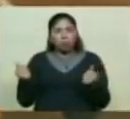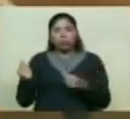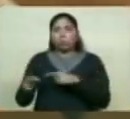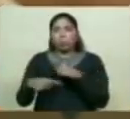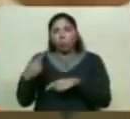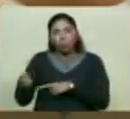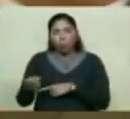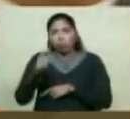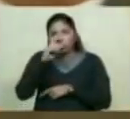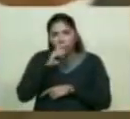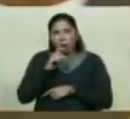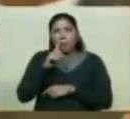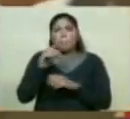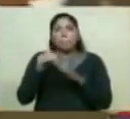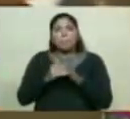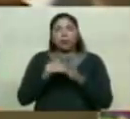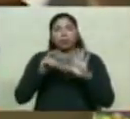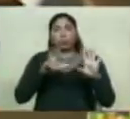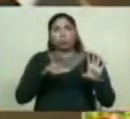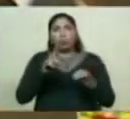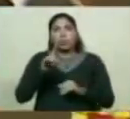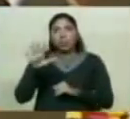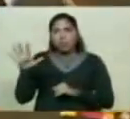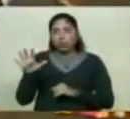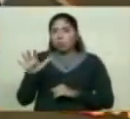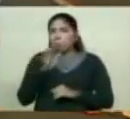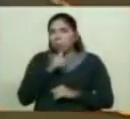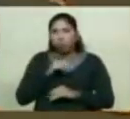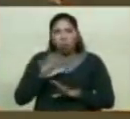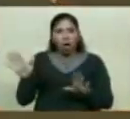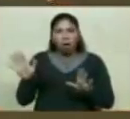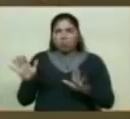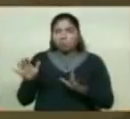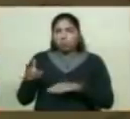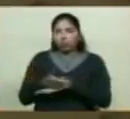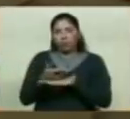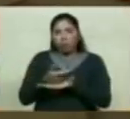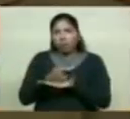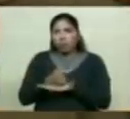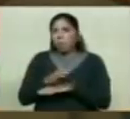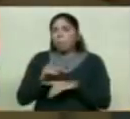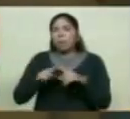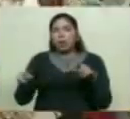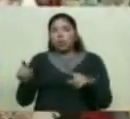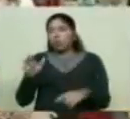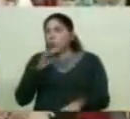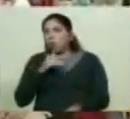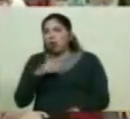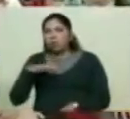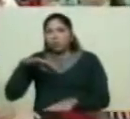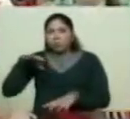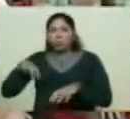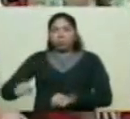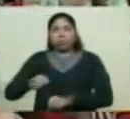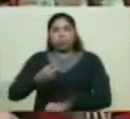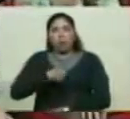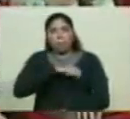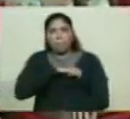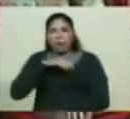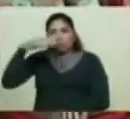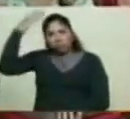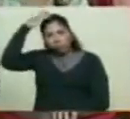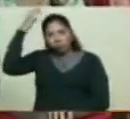no había república pero tampoco había régimen colonial la guerra social